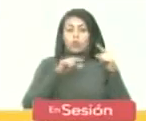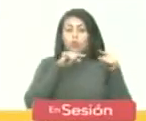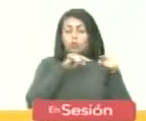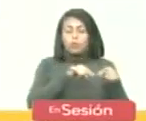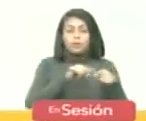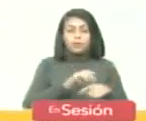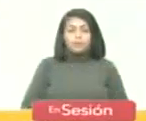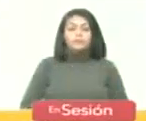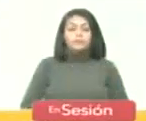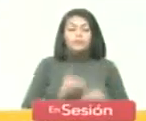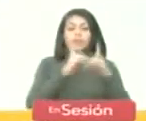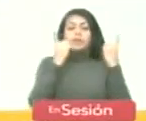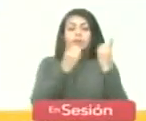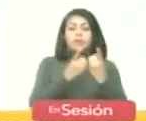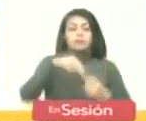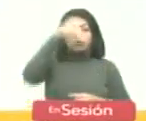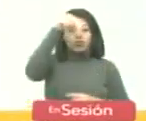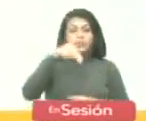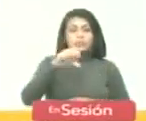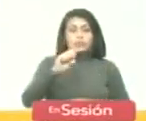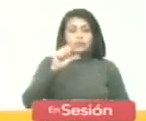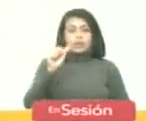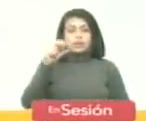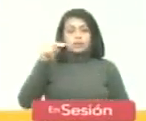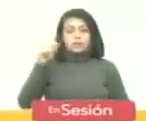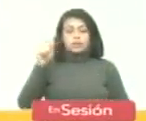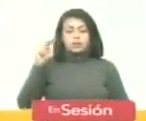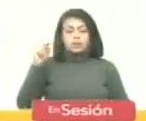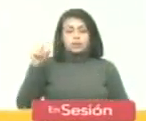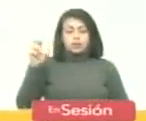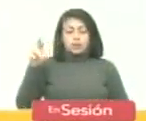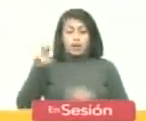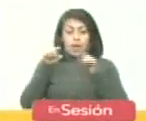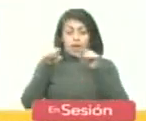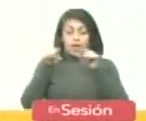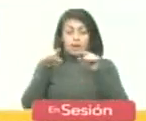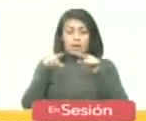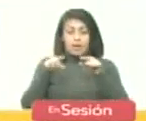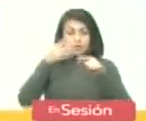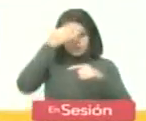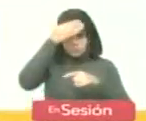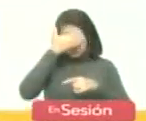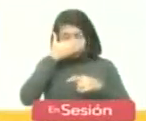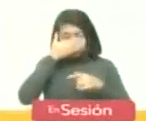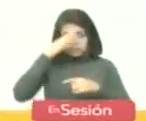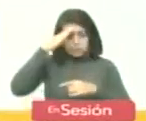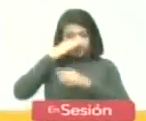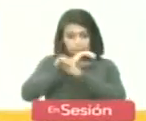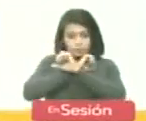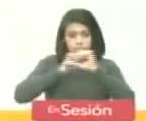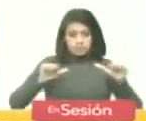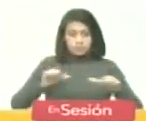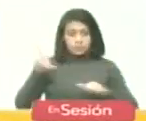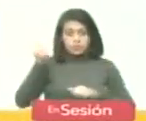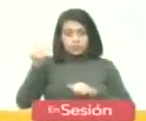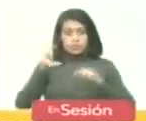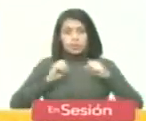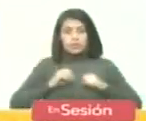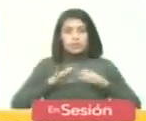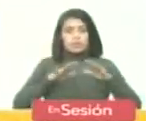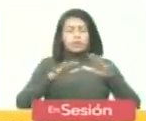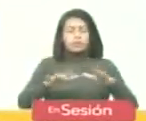el departamento del norte de Santander. Allí estaban los paramilitares venezolanos y extranjeros, con